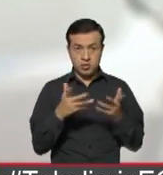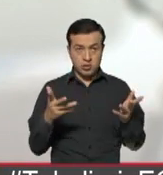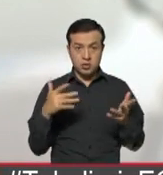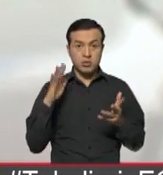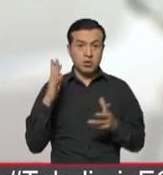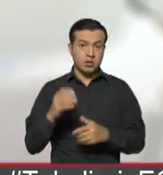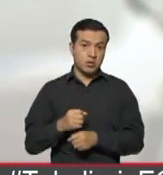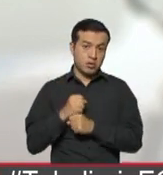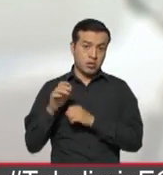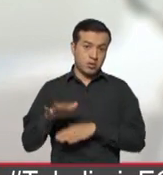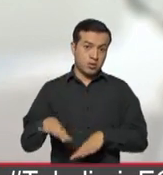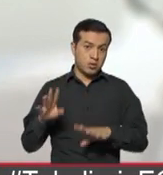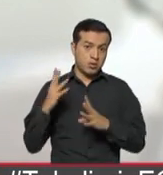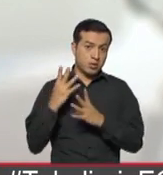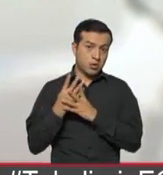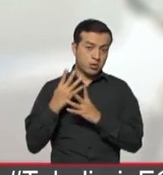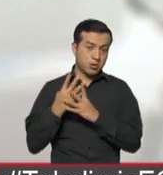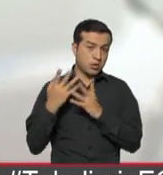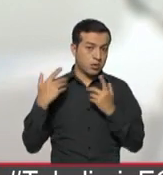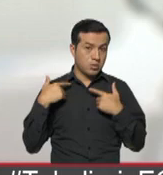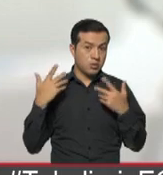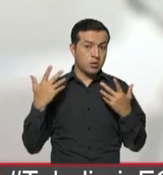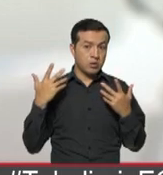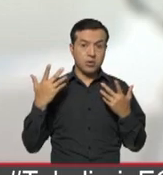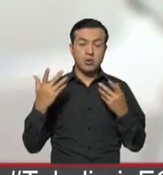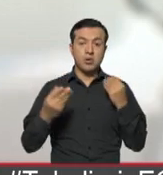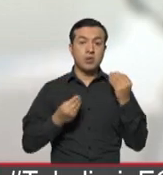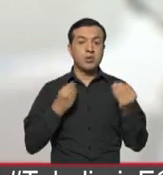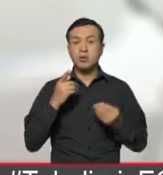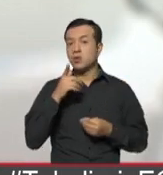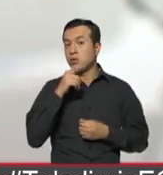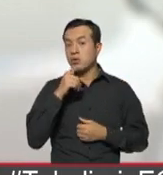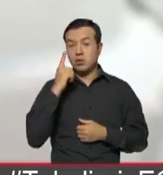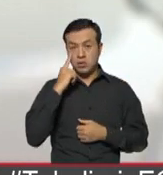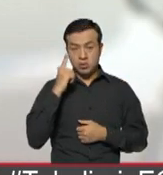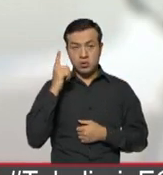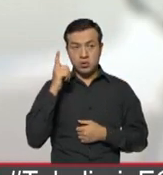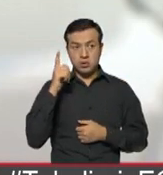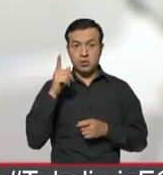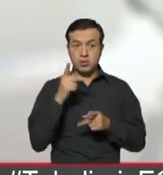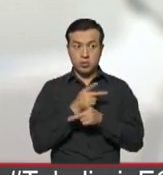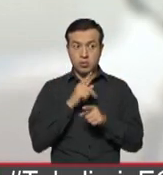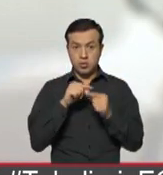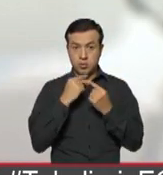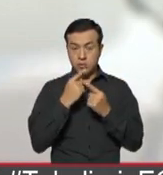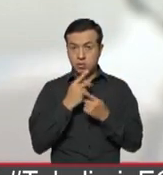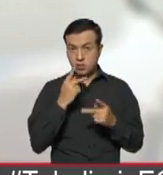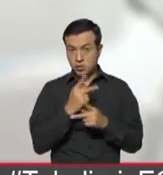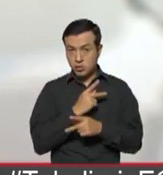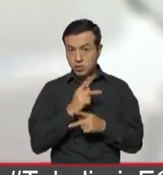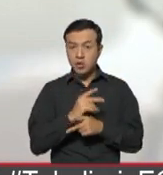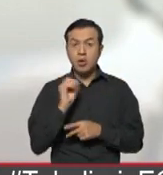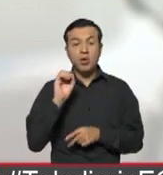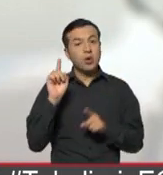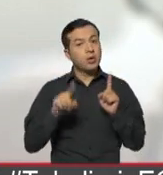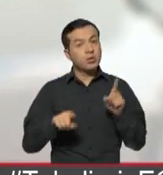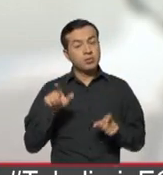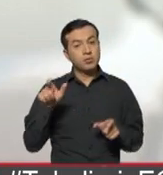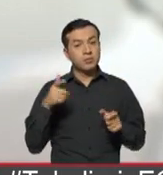seguridad dentro de la cárcel, no hayan sido coaccionadas por parte de las bandas criminales o no sean